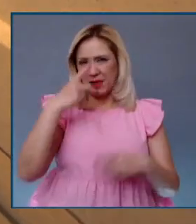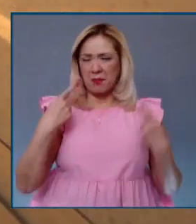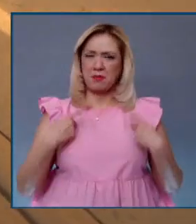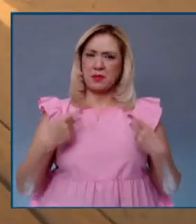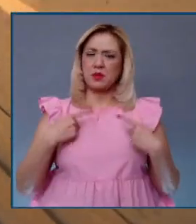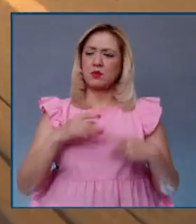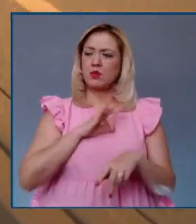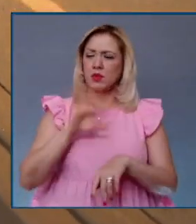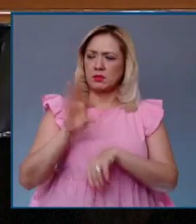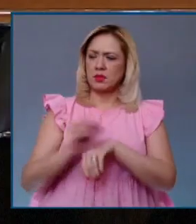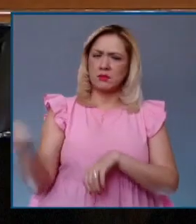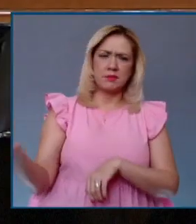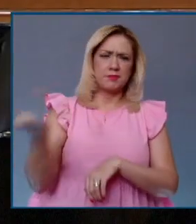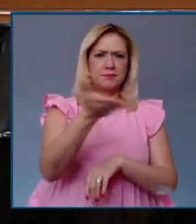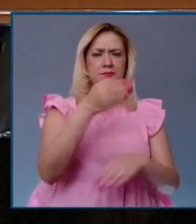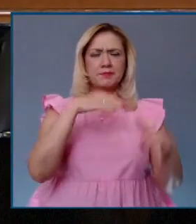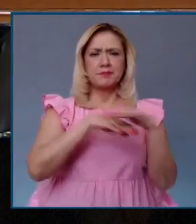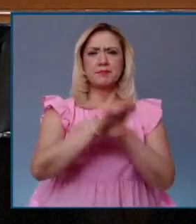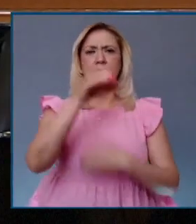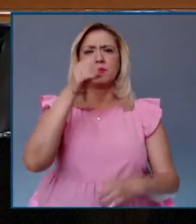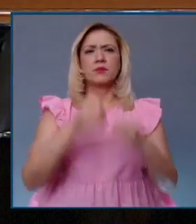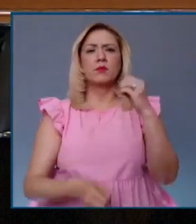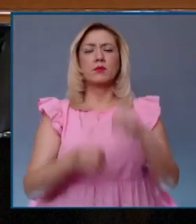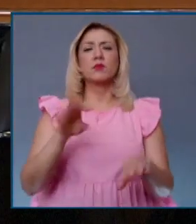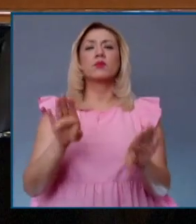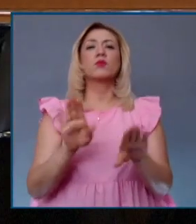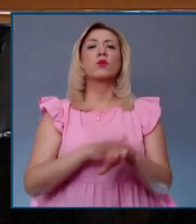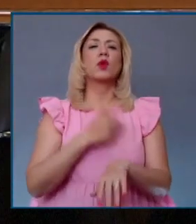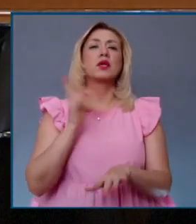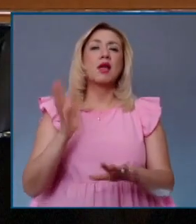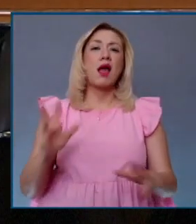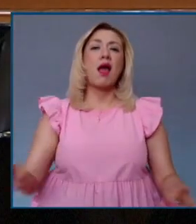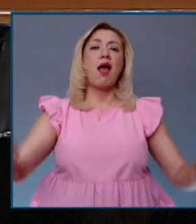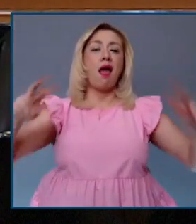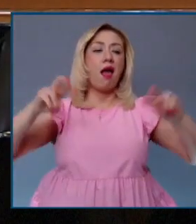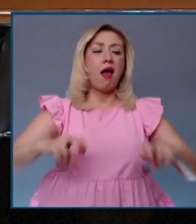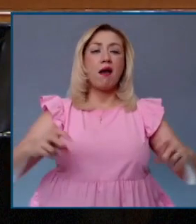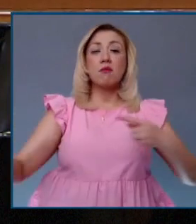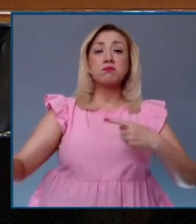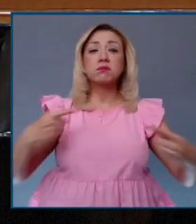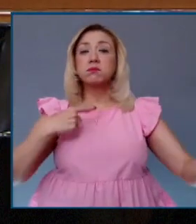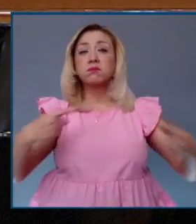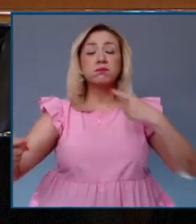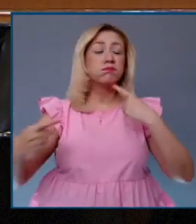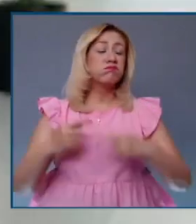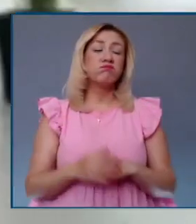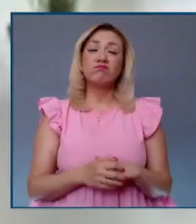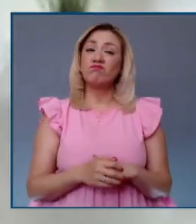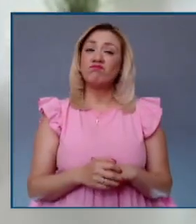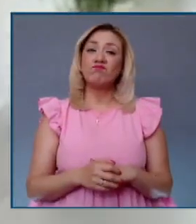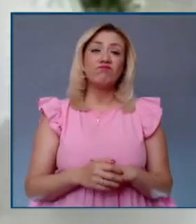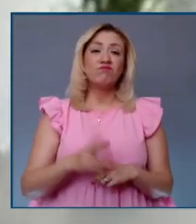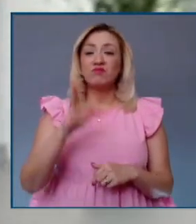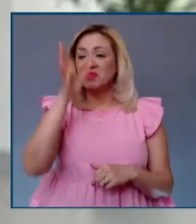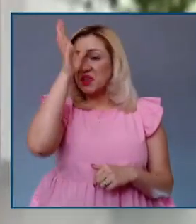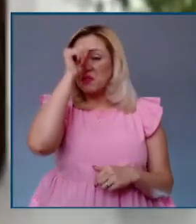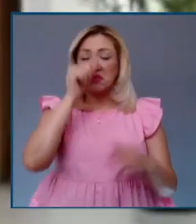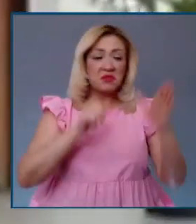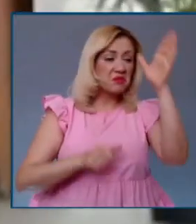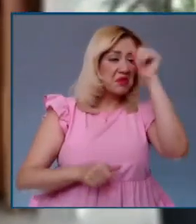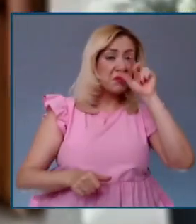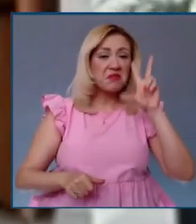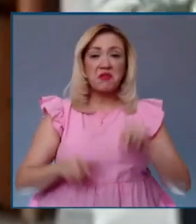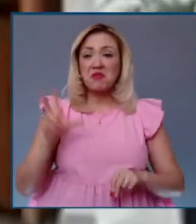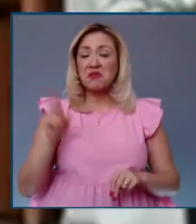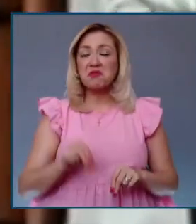las que se acredita que se agotó la etapa prejudicial obligatoria y la que deja a salvo los derechos del solicitante de la conciliación para promover